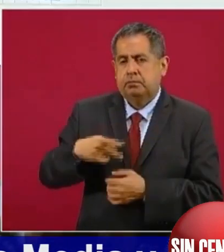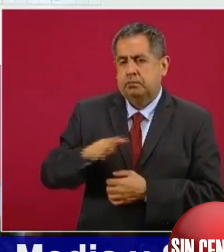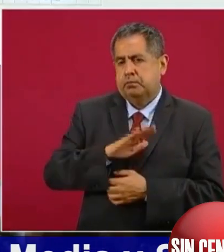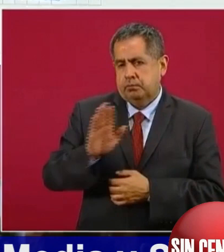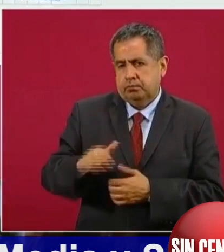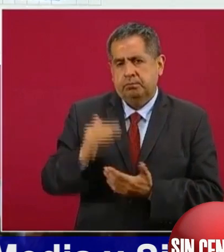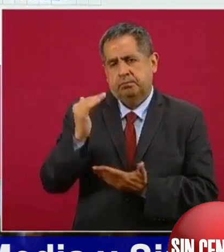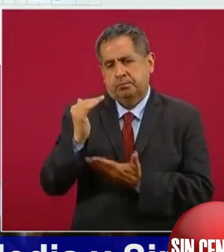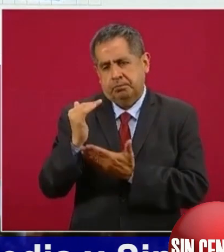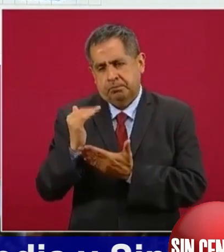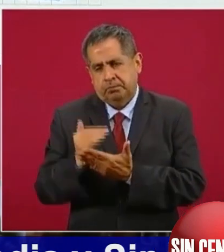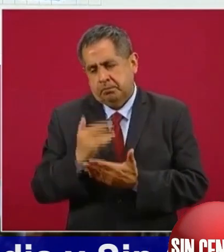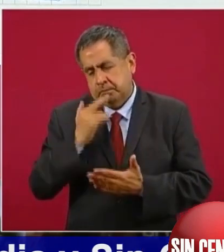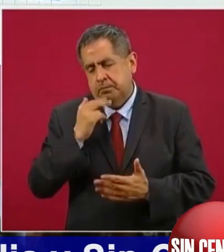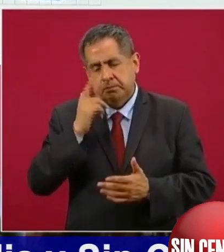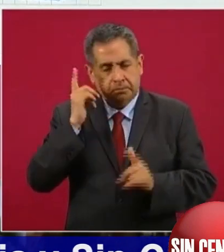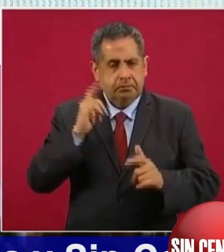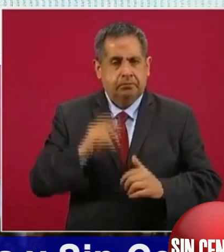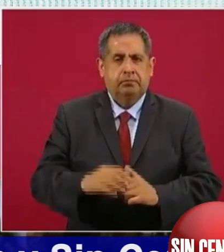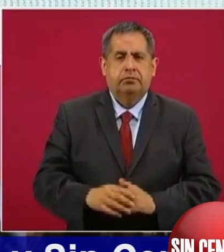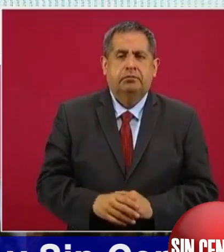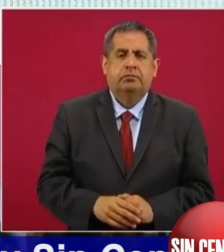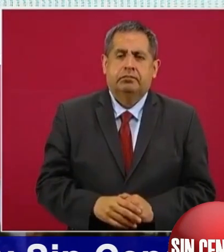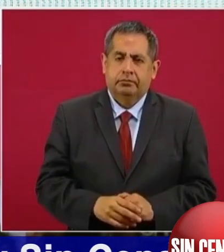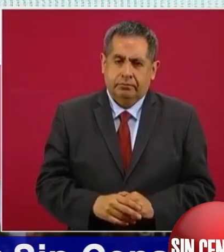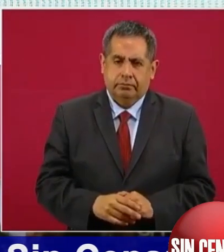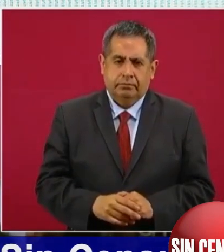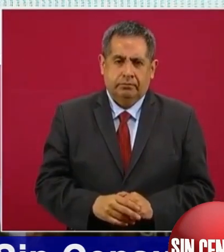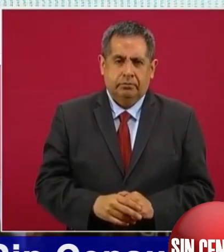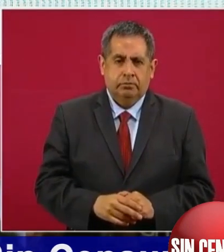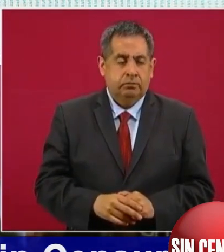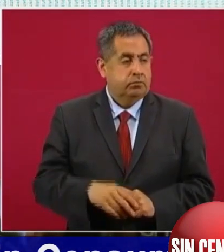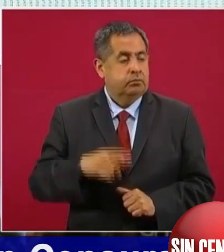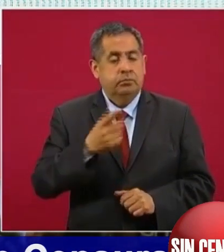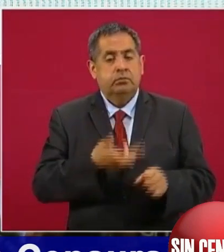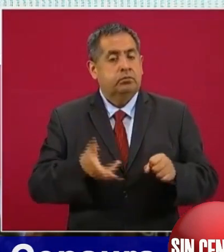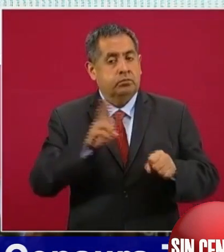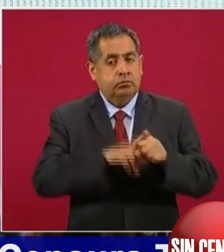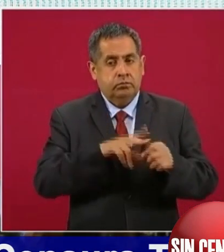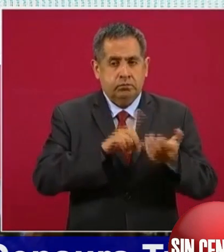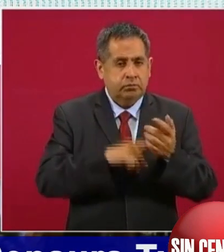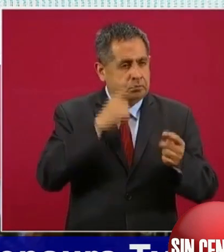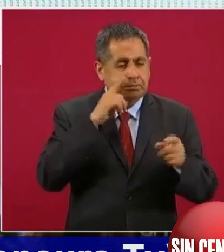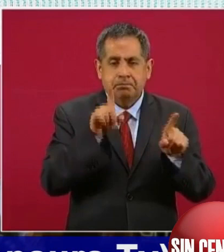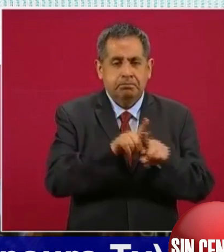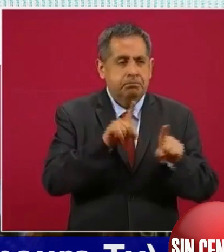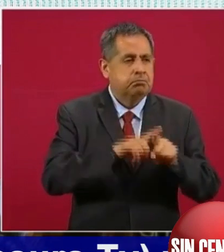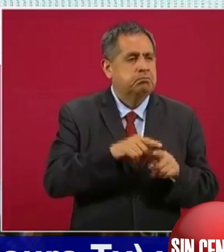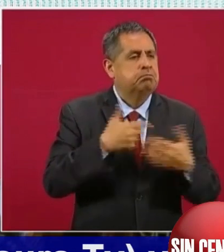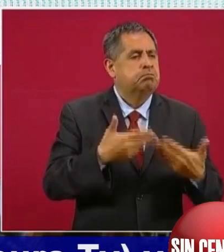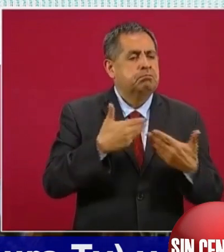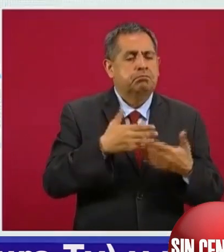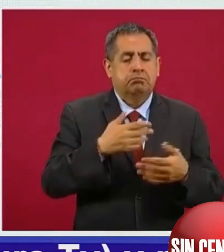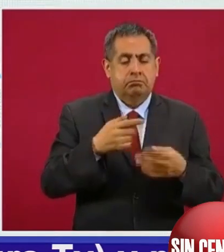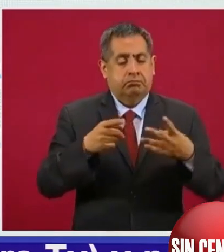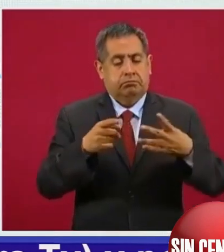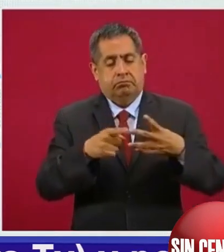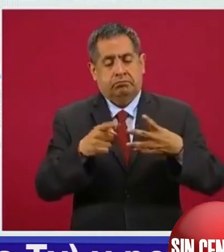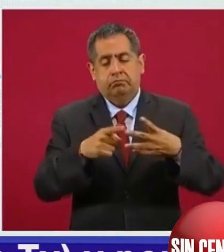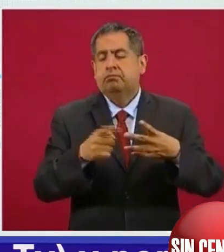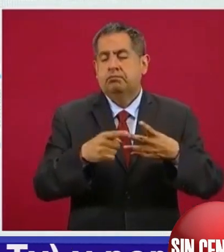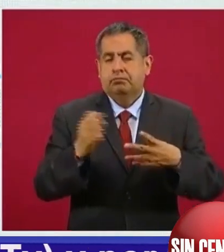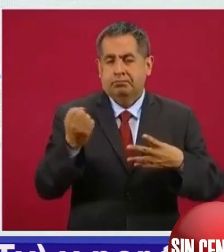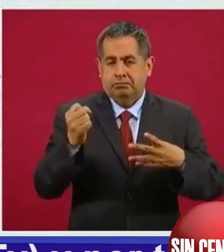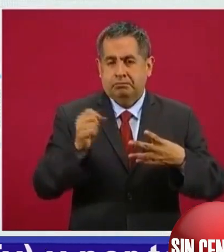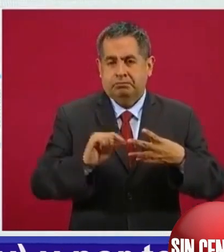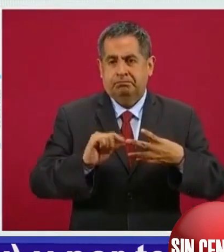días después bajen las defunciones. La siguiente. La hospitalización es consistente, se ve lo mismo a partir de la segunda quincena de septiembre,